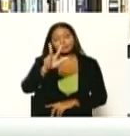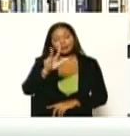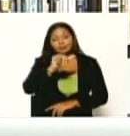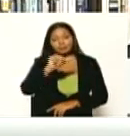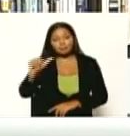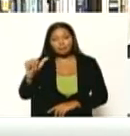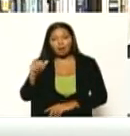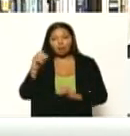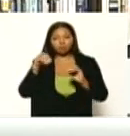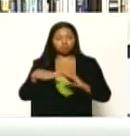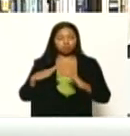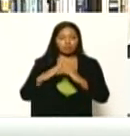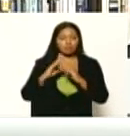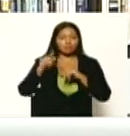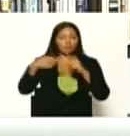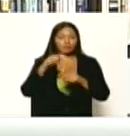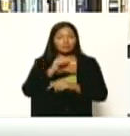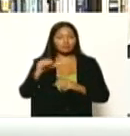Semana Santa